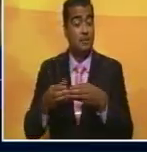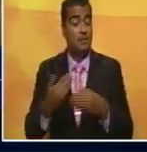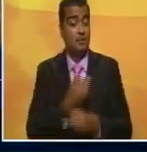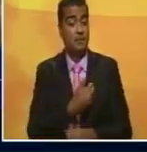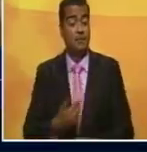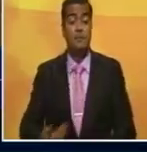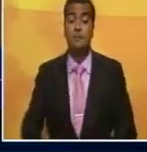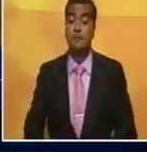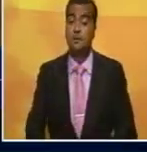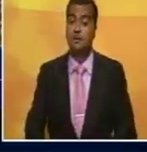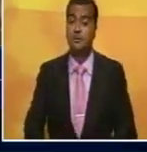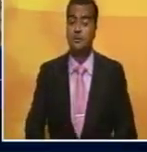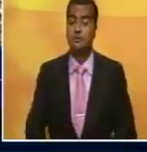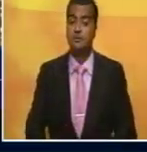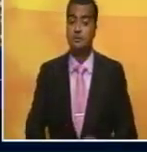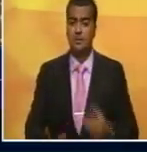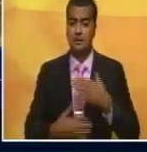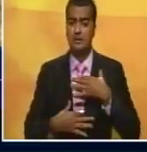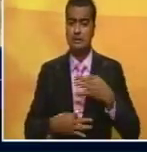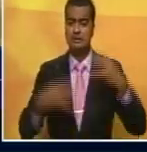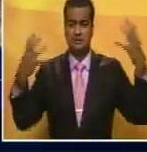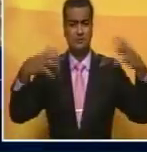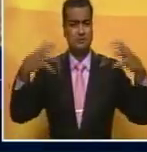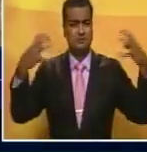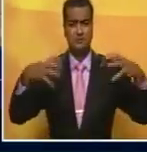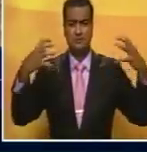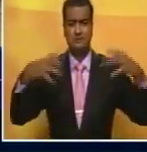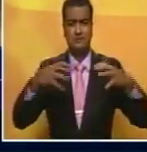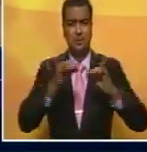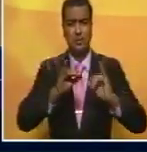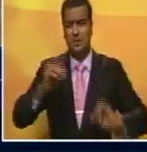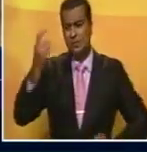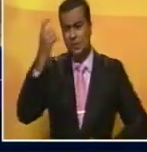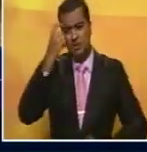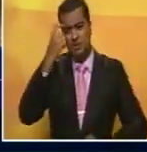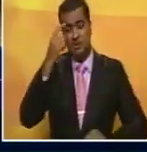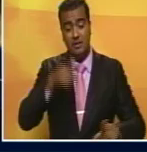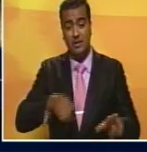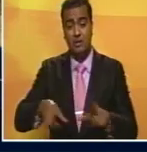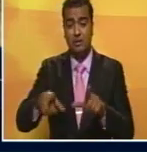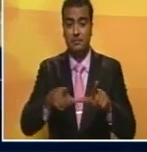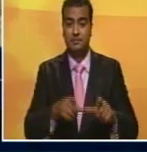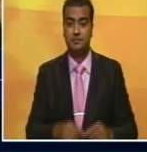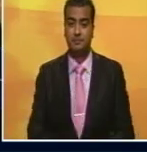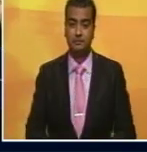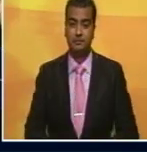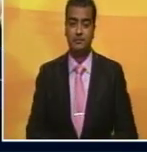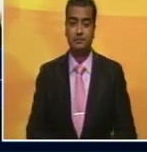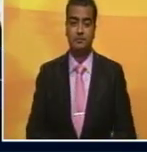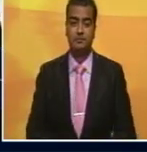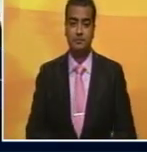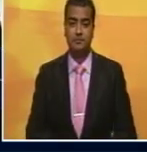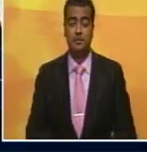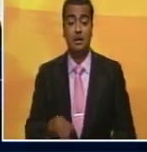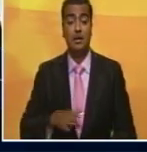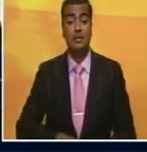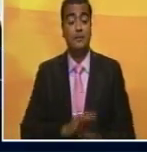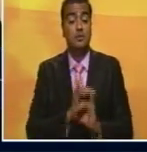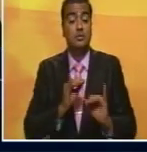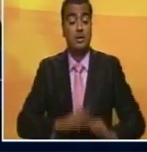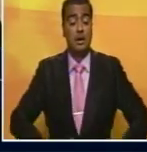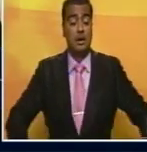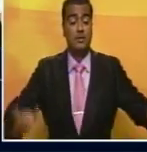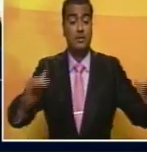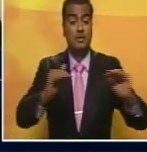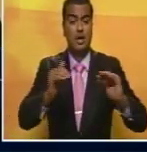mandatario nacional para atender a los afectados por las lluvias que han azotado durante los últimos días a esta entidad llanera. Estamos ya